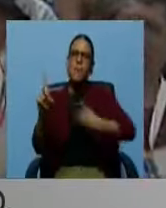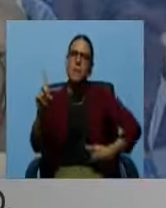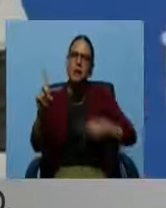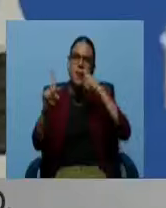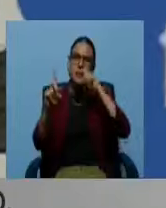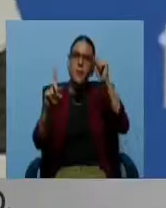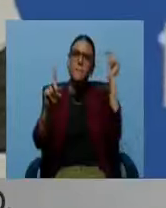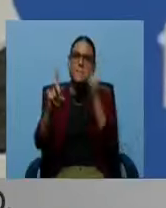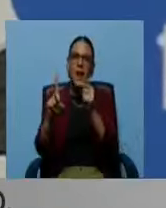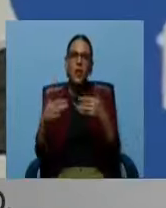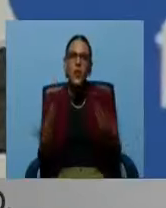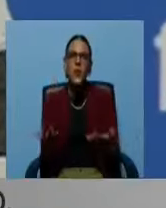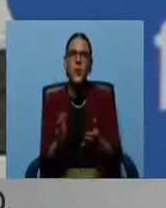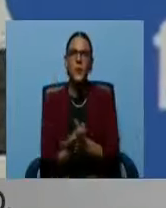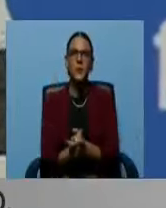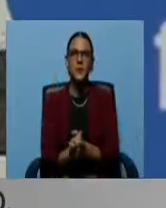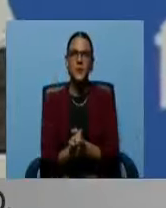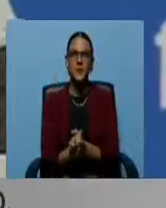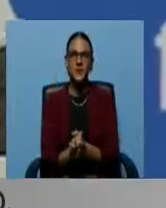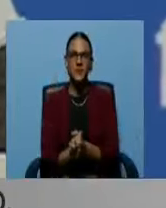Maduro.